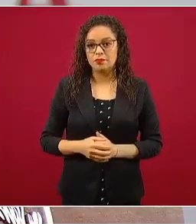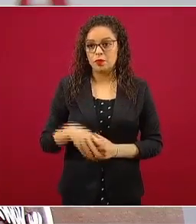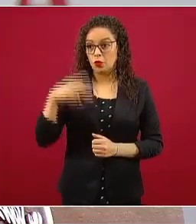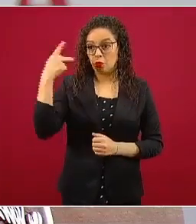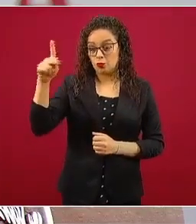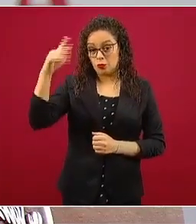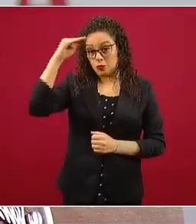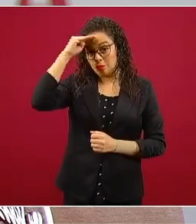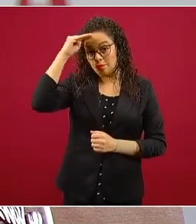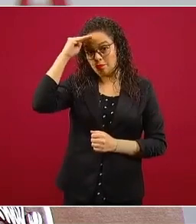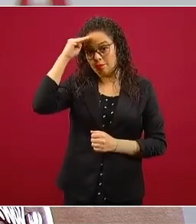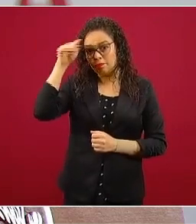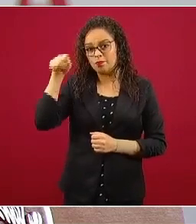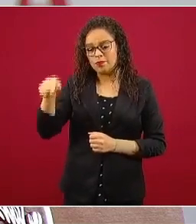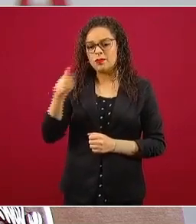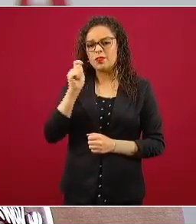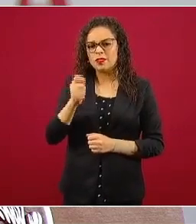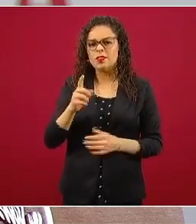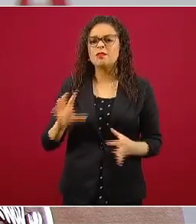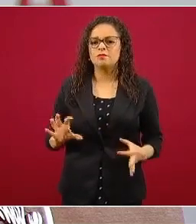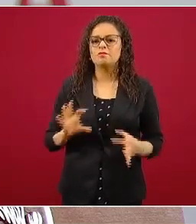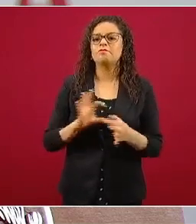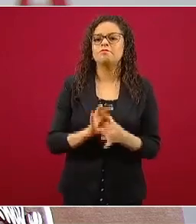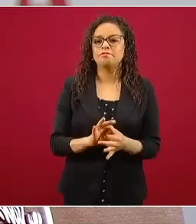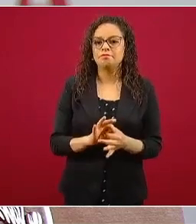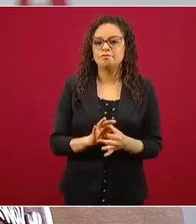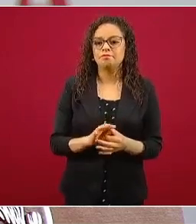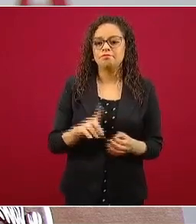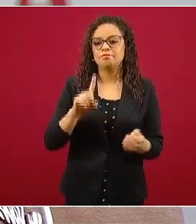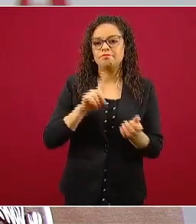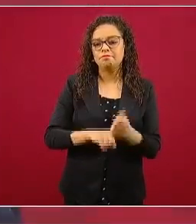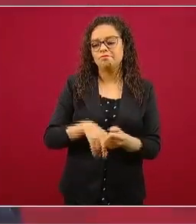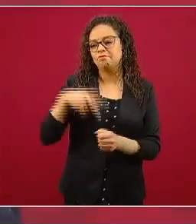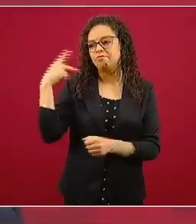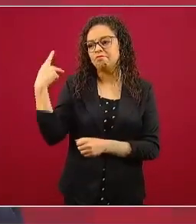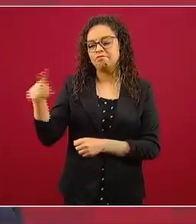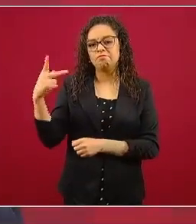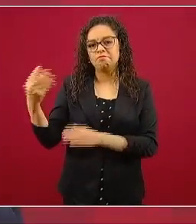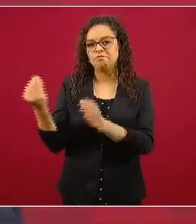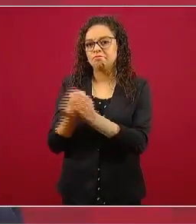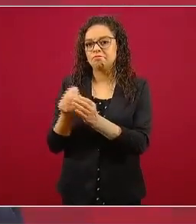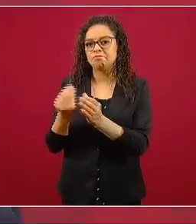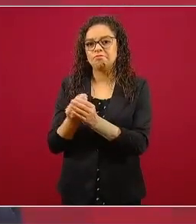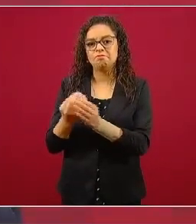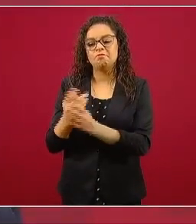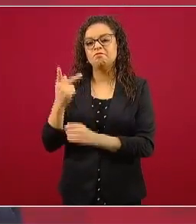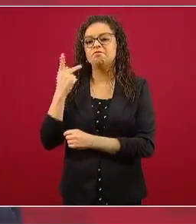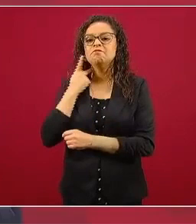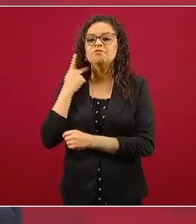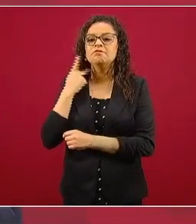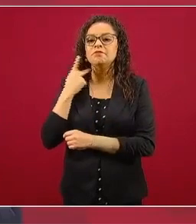los intereses políticos, partidistas.